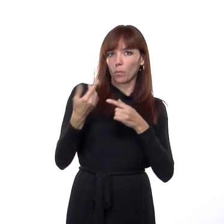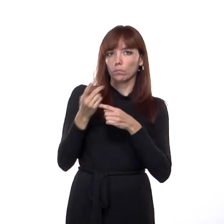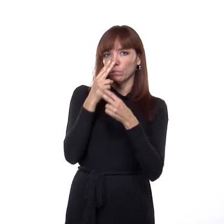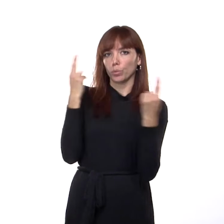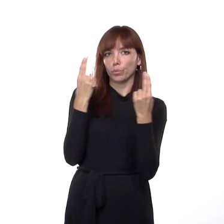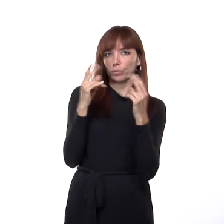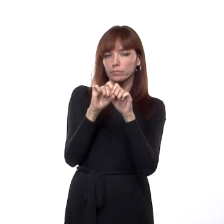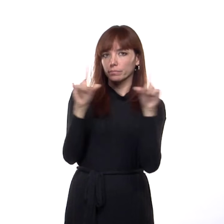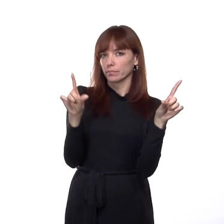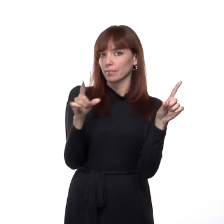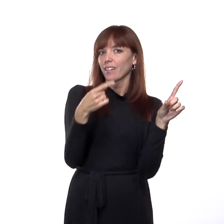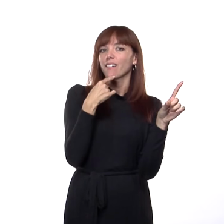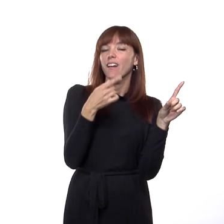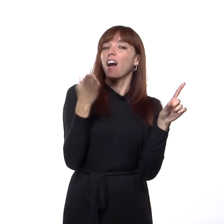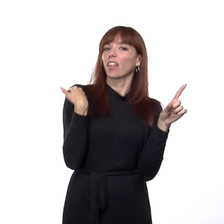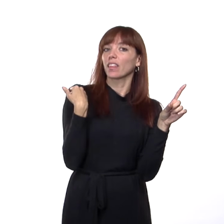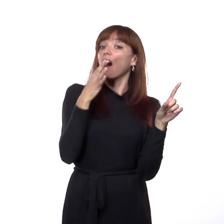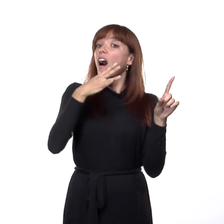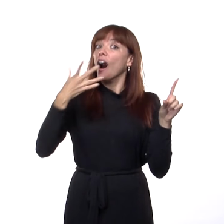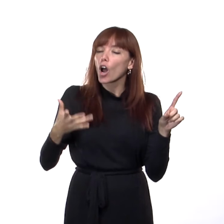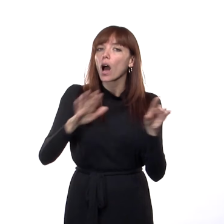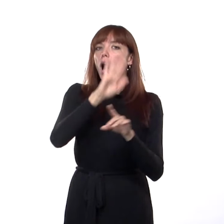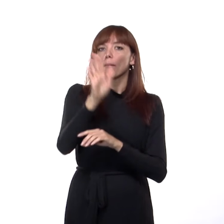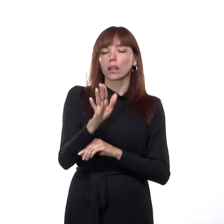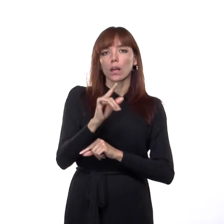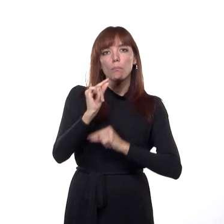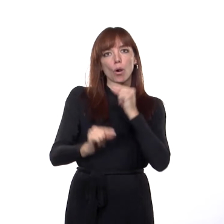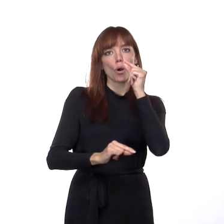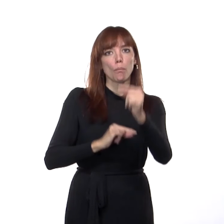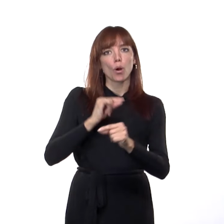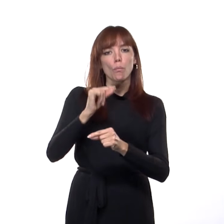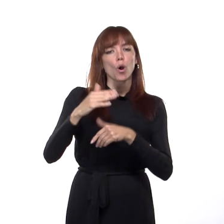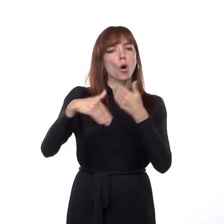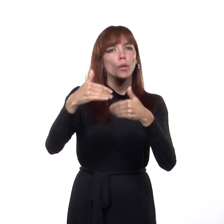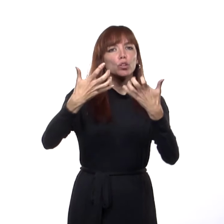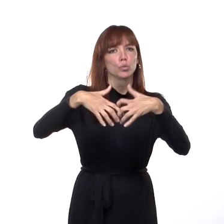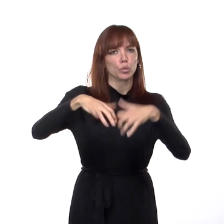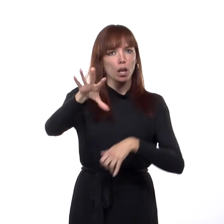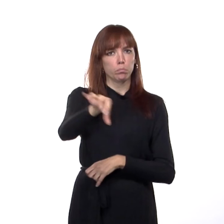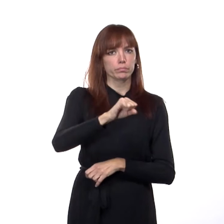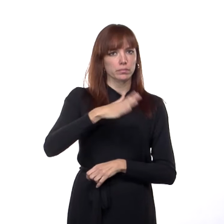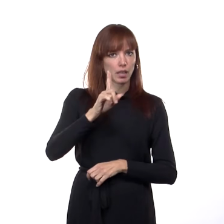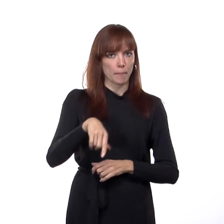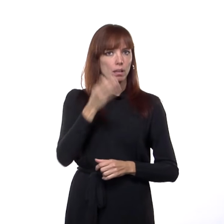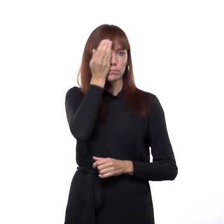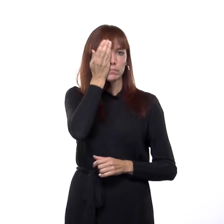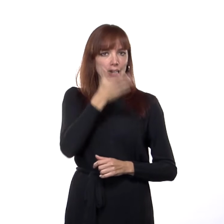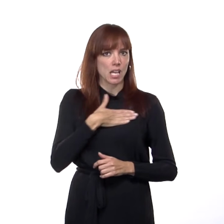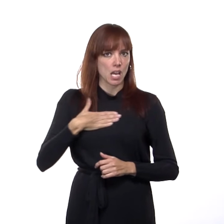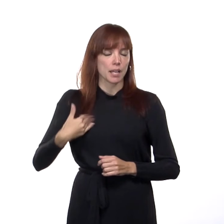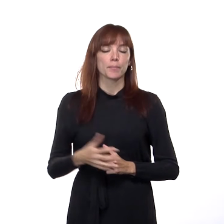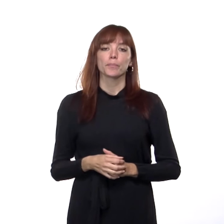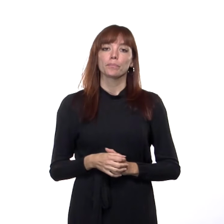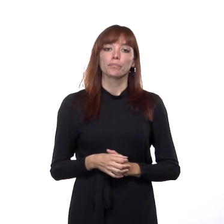y ahora parece que están armándose según gartner para hacerse con procesos industriales el siguiente paso puede ser que